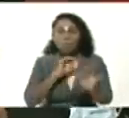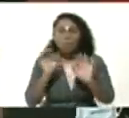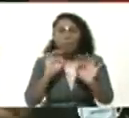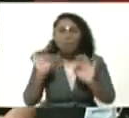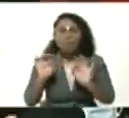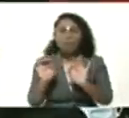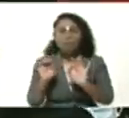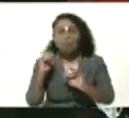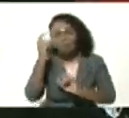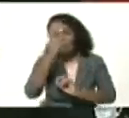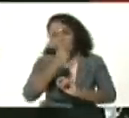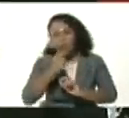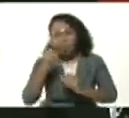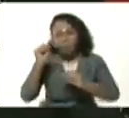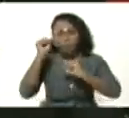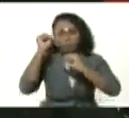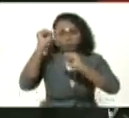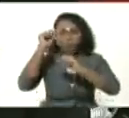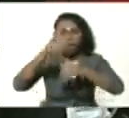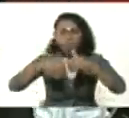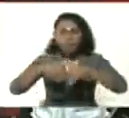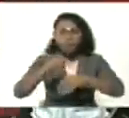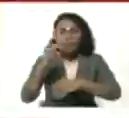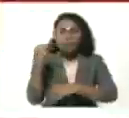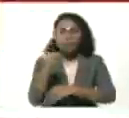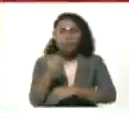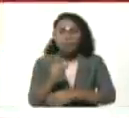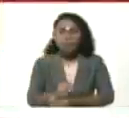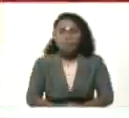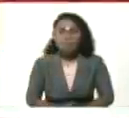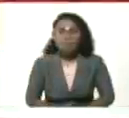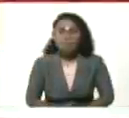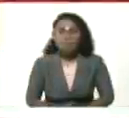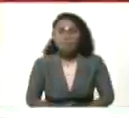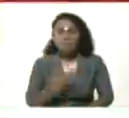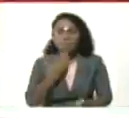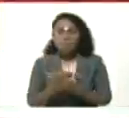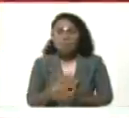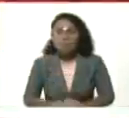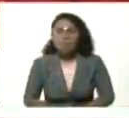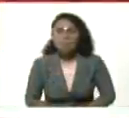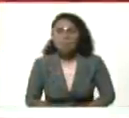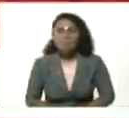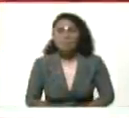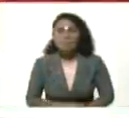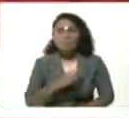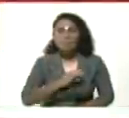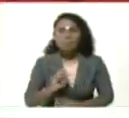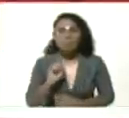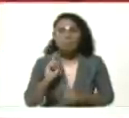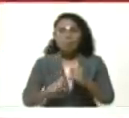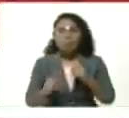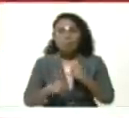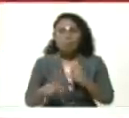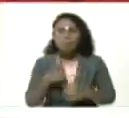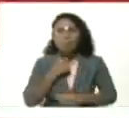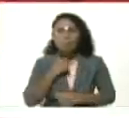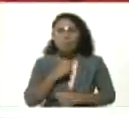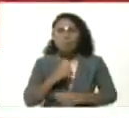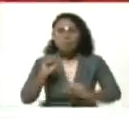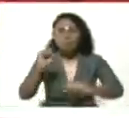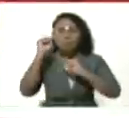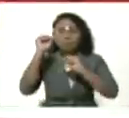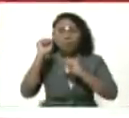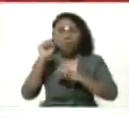cara a un triunfo en las elecciones de noviembre? Gracias. Gracias, señor Lisandro. Voy a comenzar por la última, que es la que más me gusta. Triunfo en las